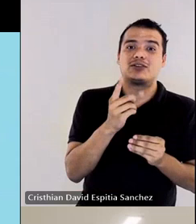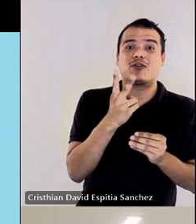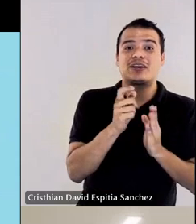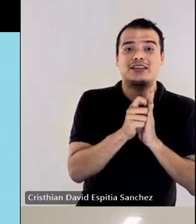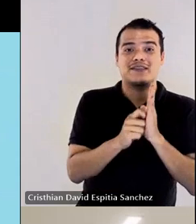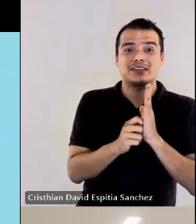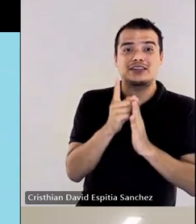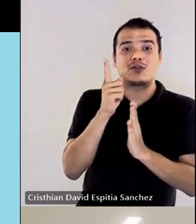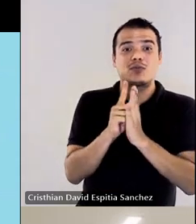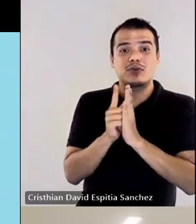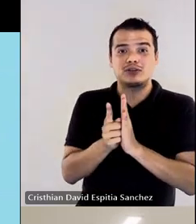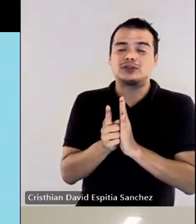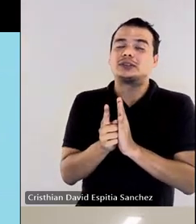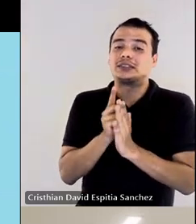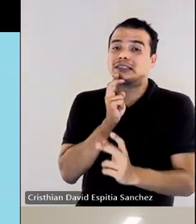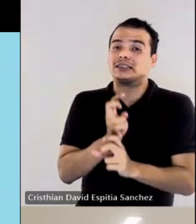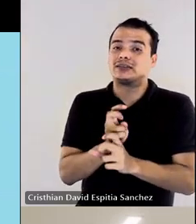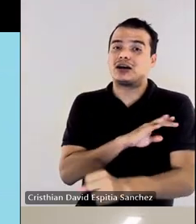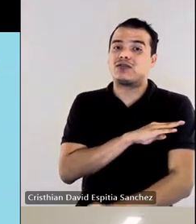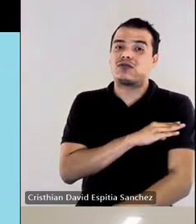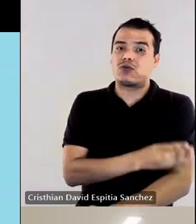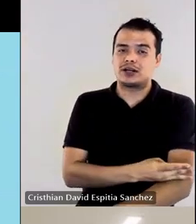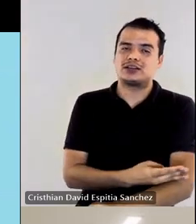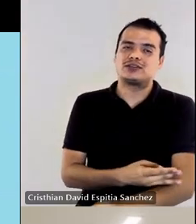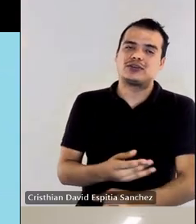puede en un momento dado empezar a tener